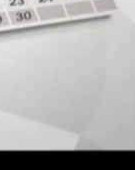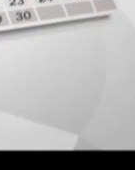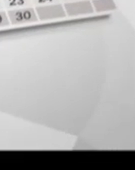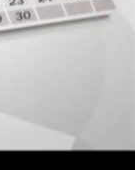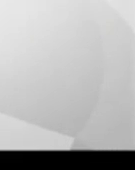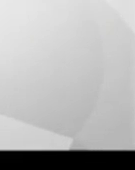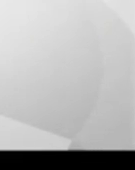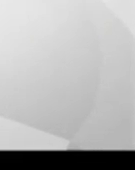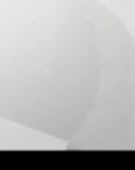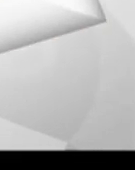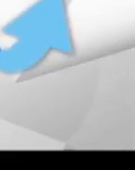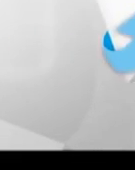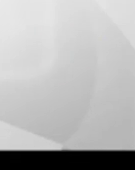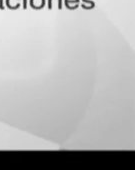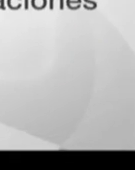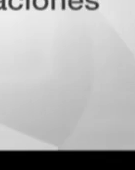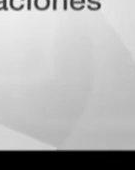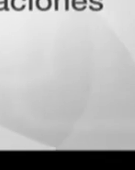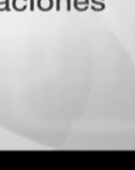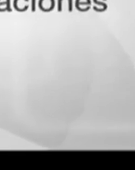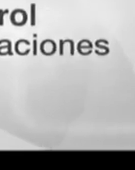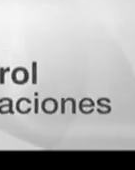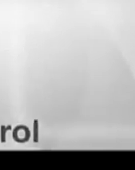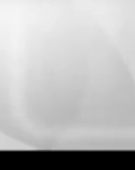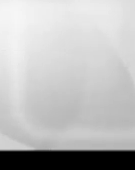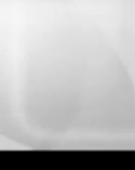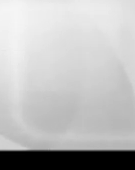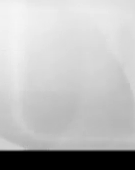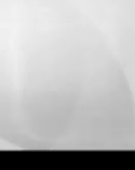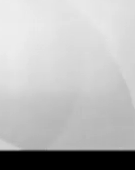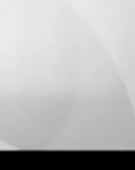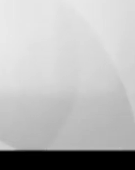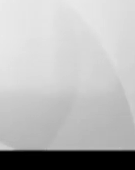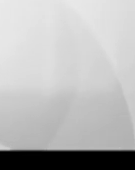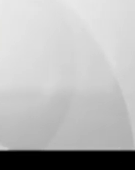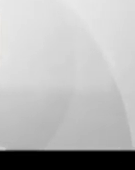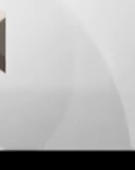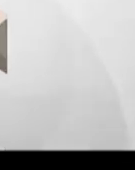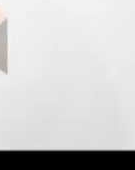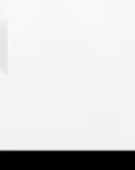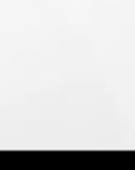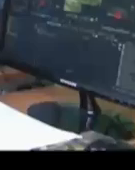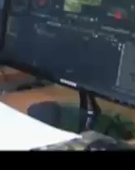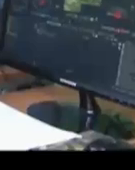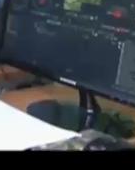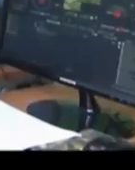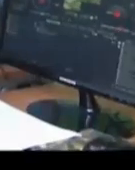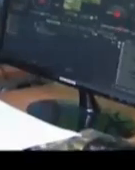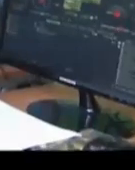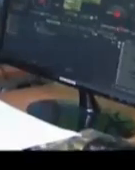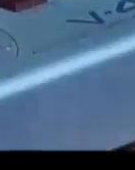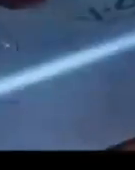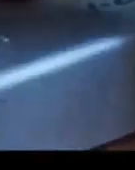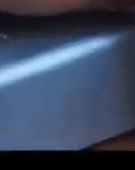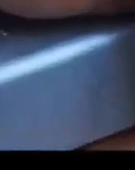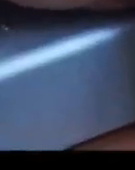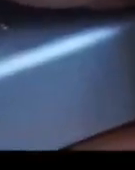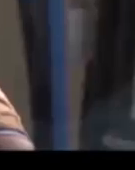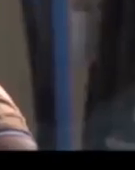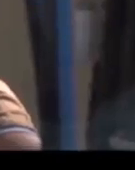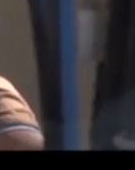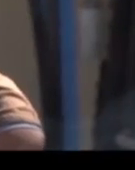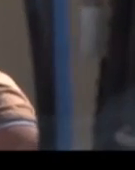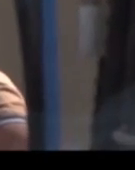de 3 días, para su posterior envío a Arcotel con los resultados en orden de puntuación. Cumplimos con el